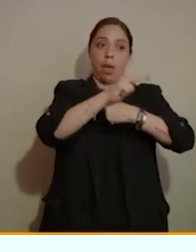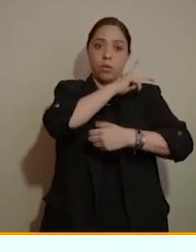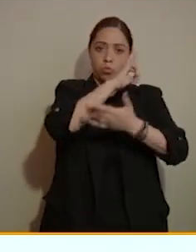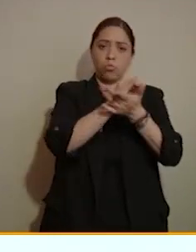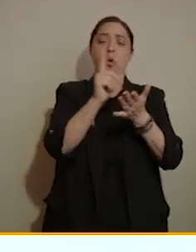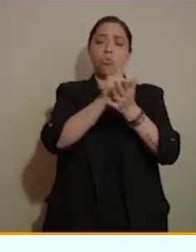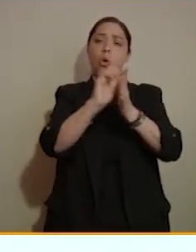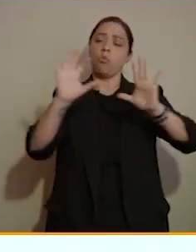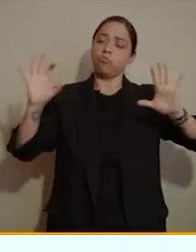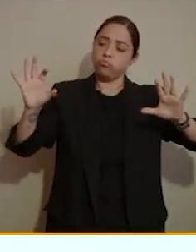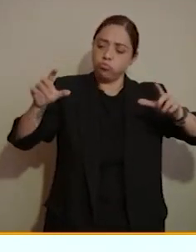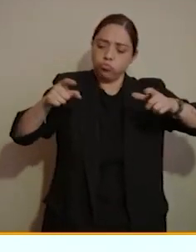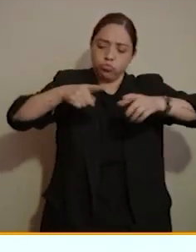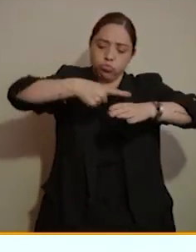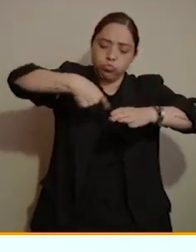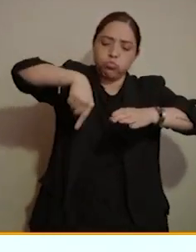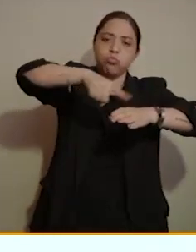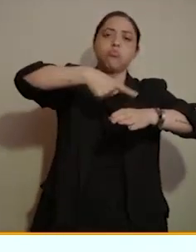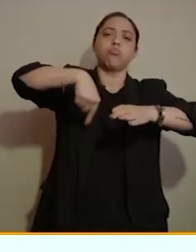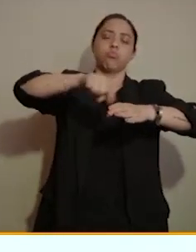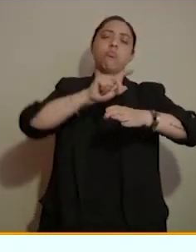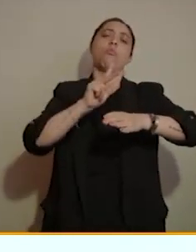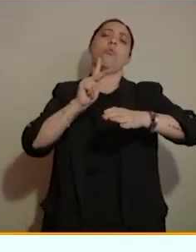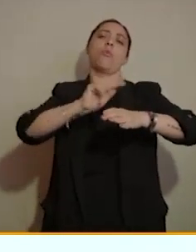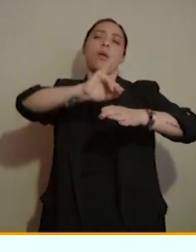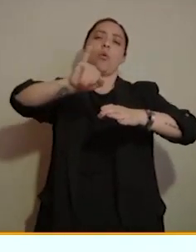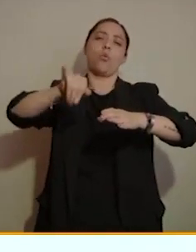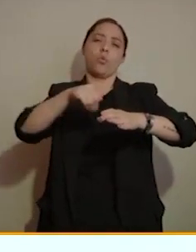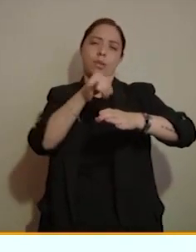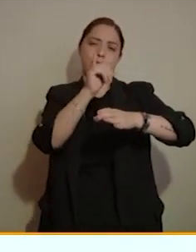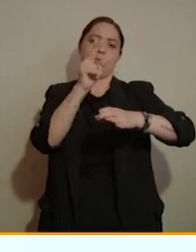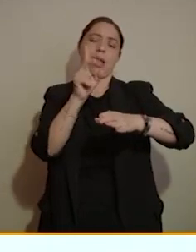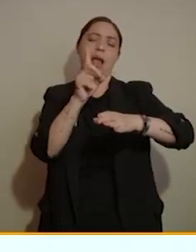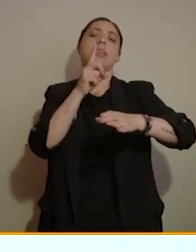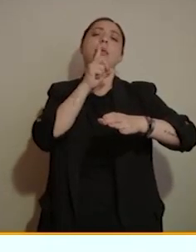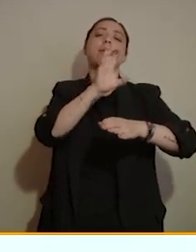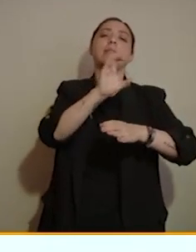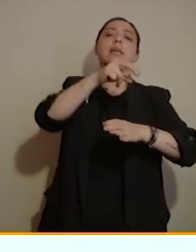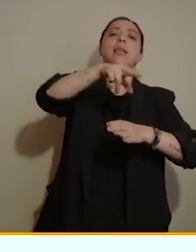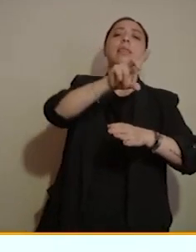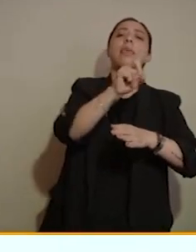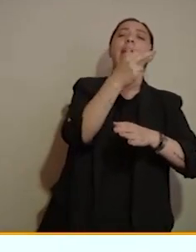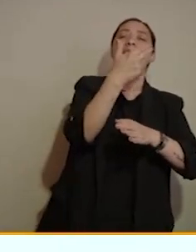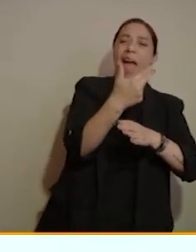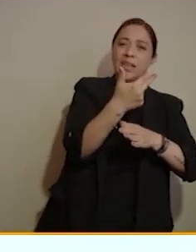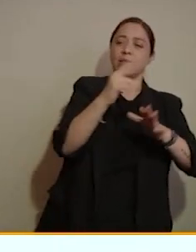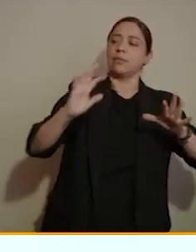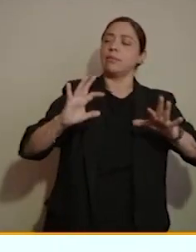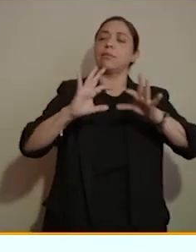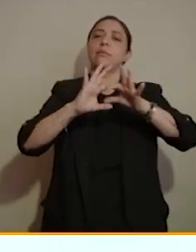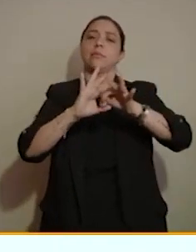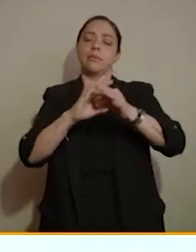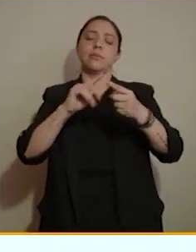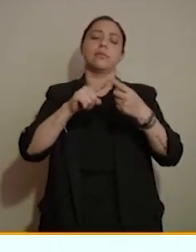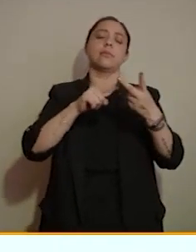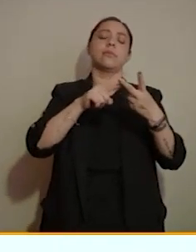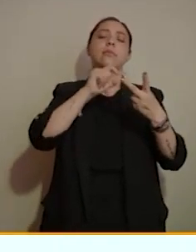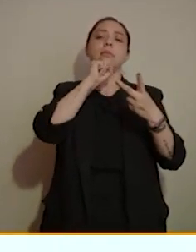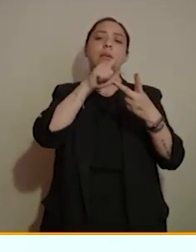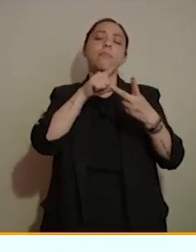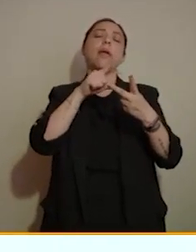un involucramiento del Poder Judicial, de la Comisión Nacional de Derechos Humanos y de las comisiones